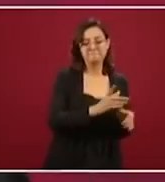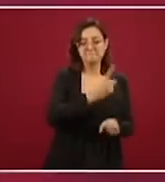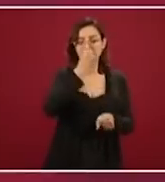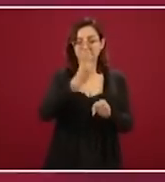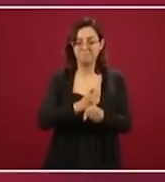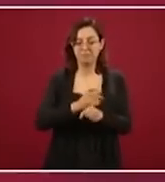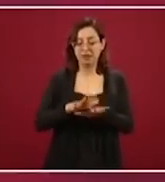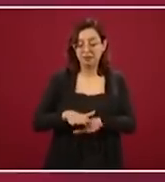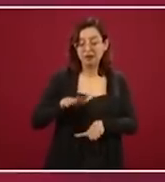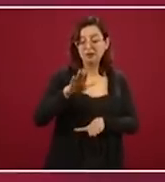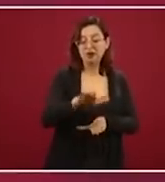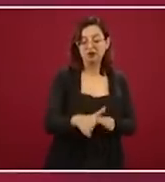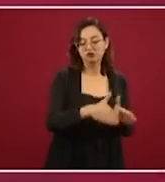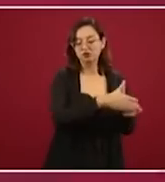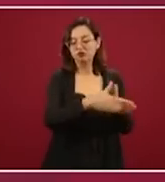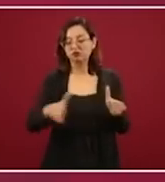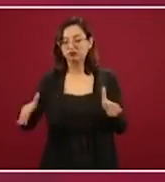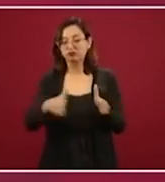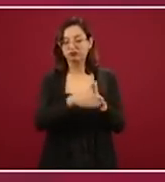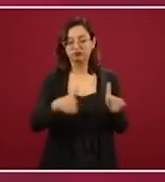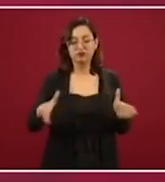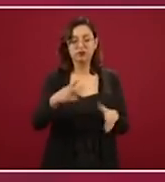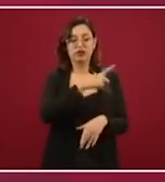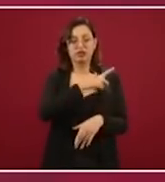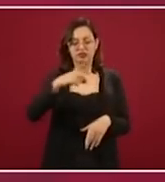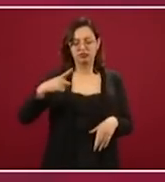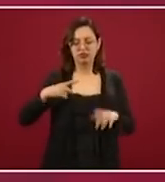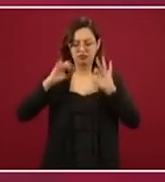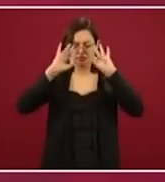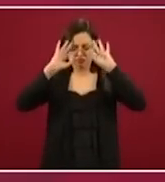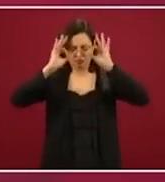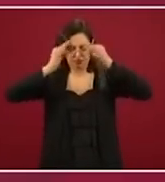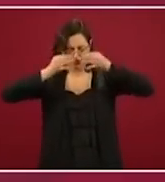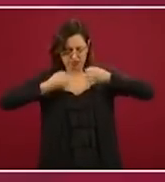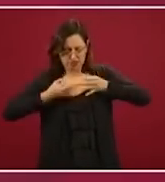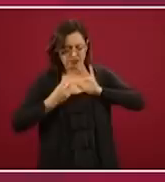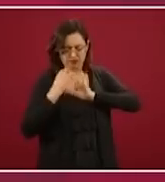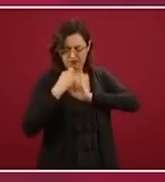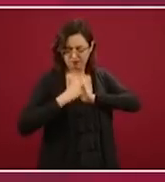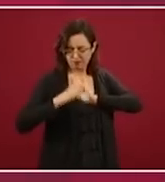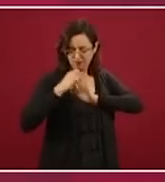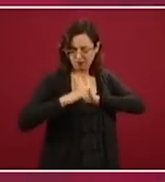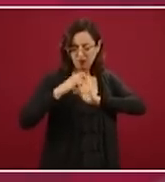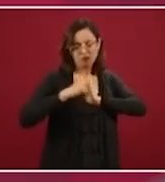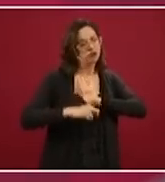no ser autocomplacientes,